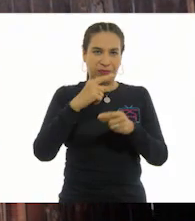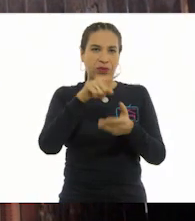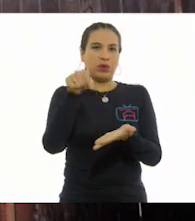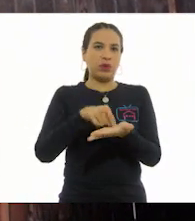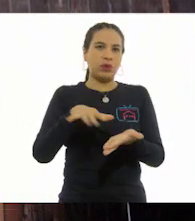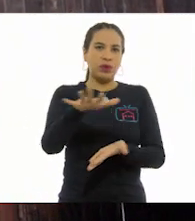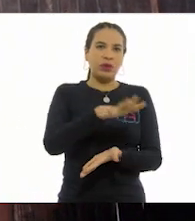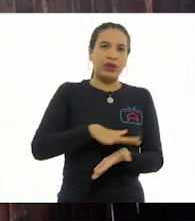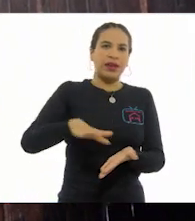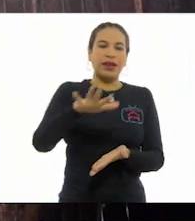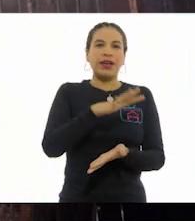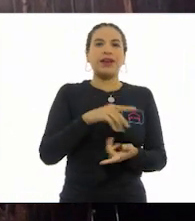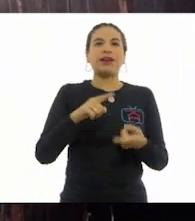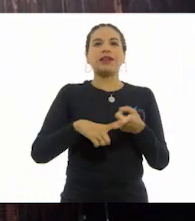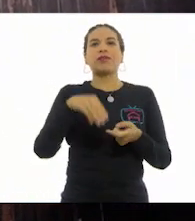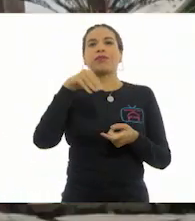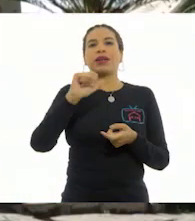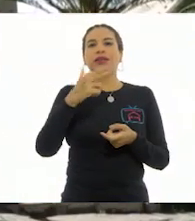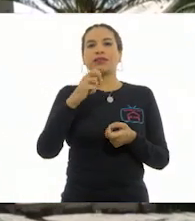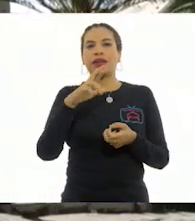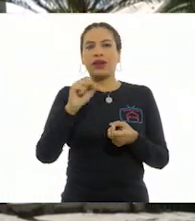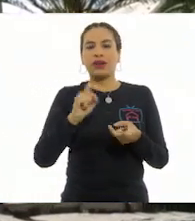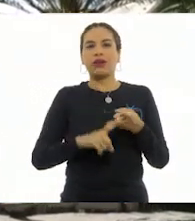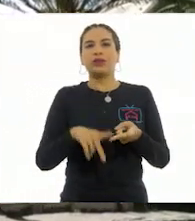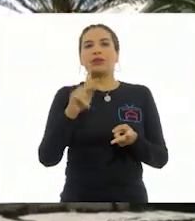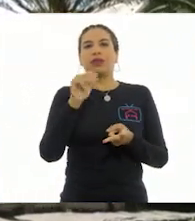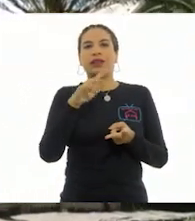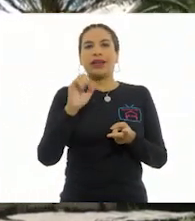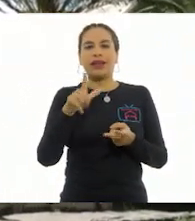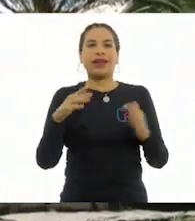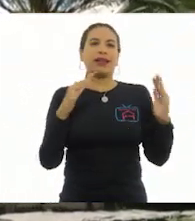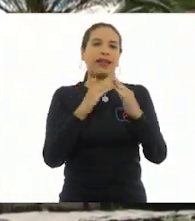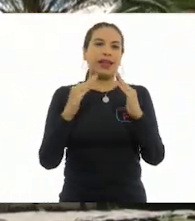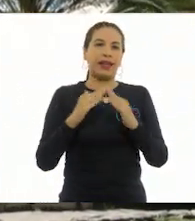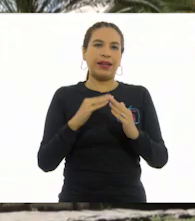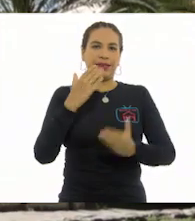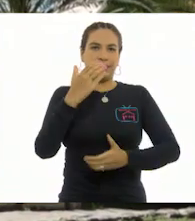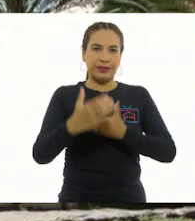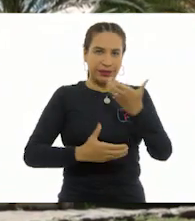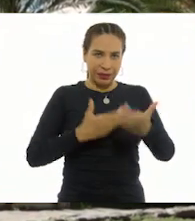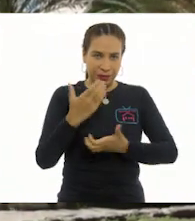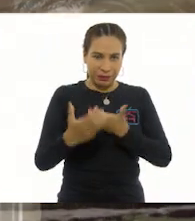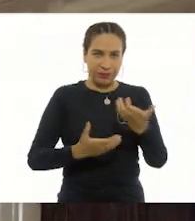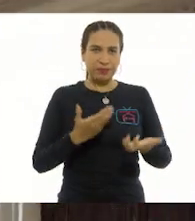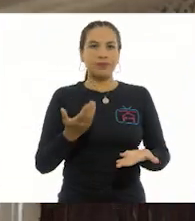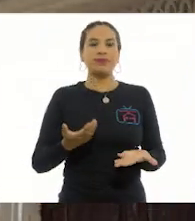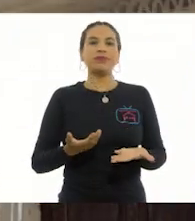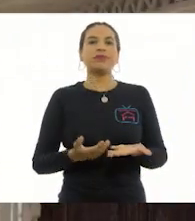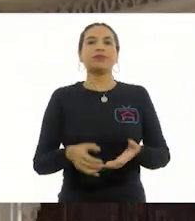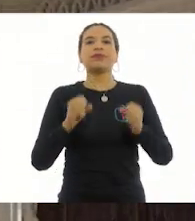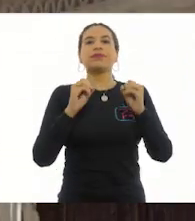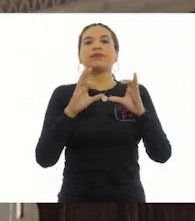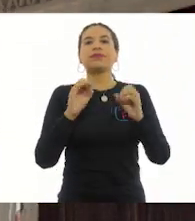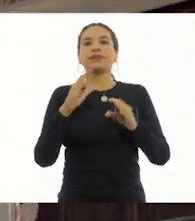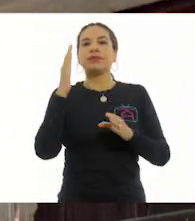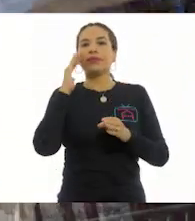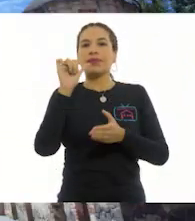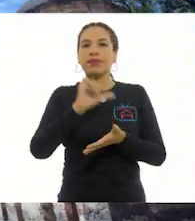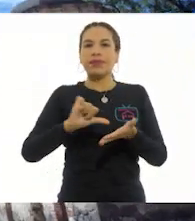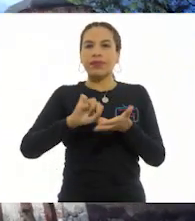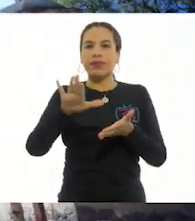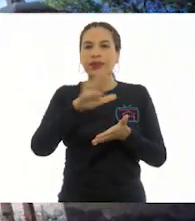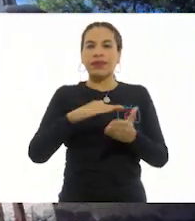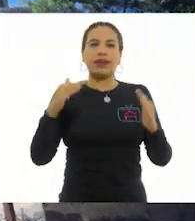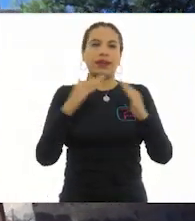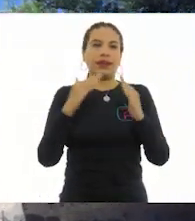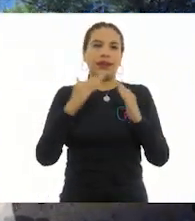espacios como los macheros, el tinacal, las casas de los caballerangos, las oficinas centrales, la